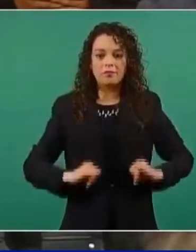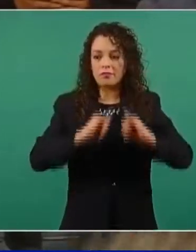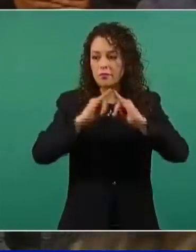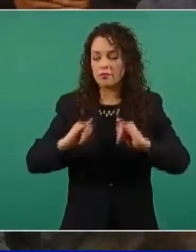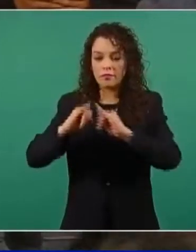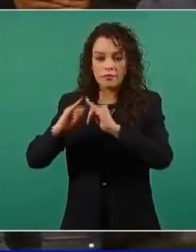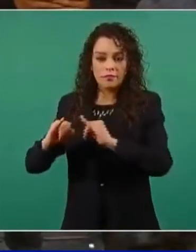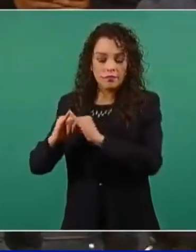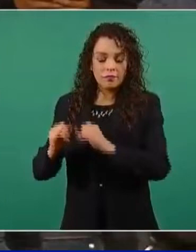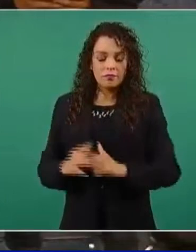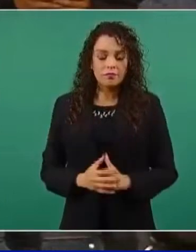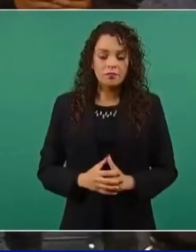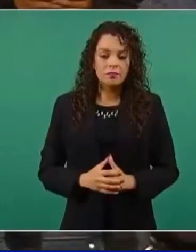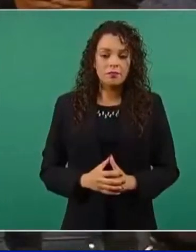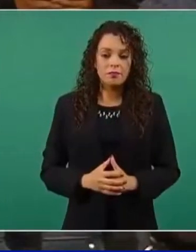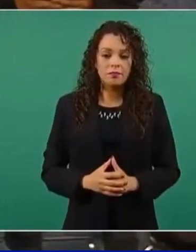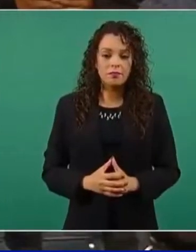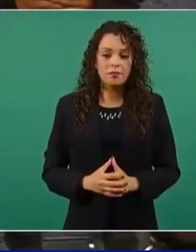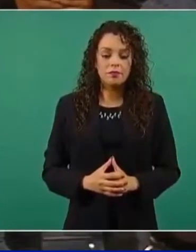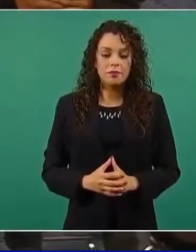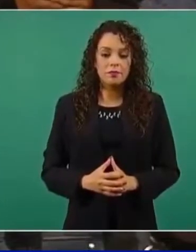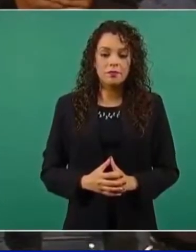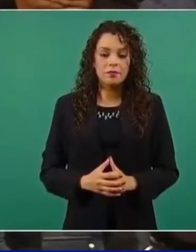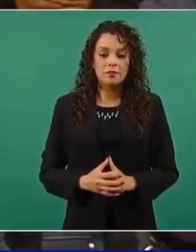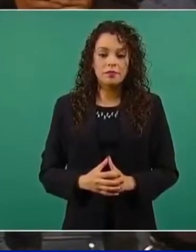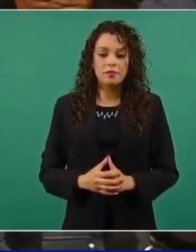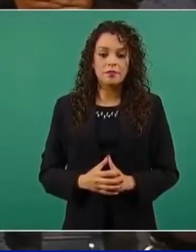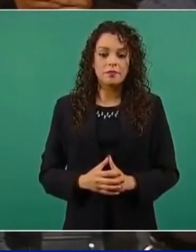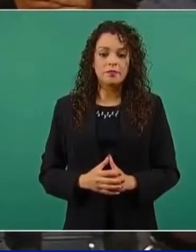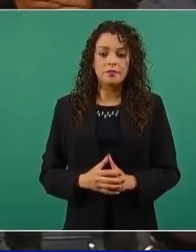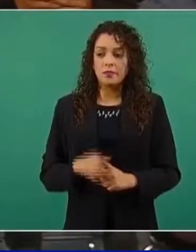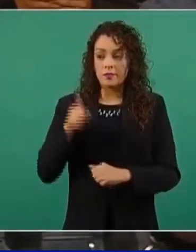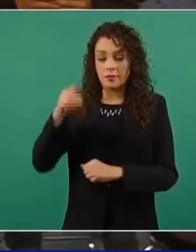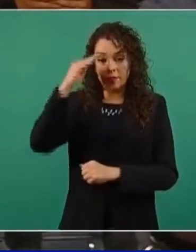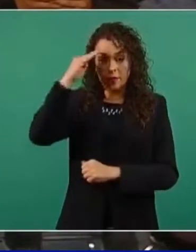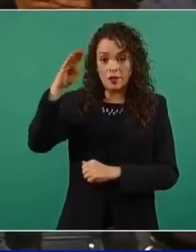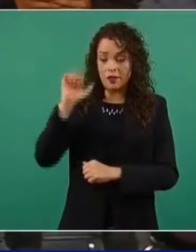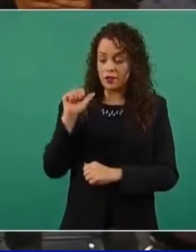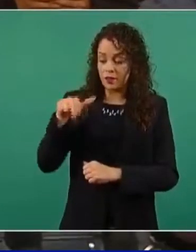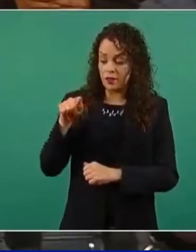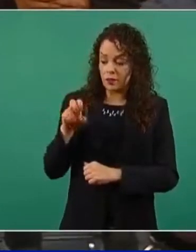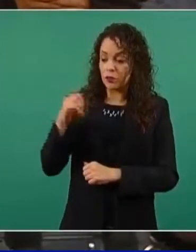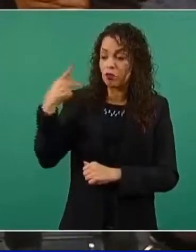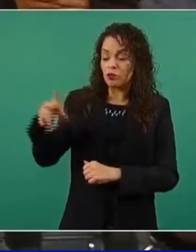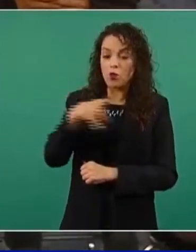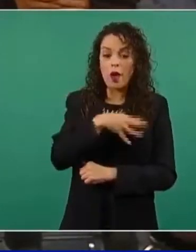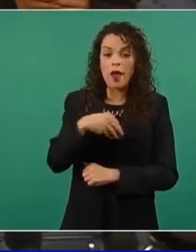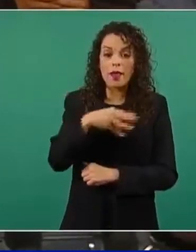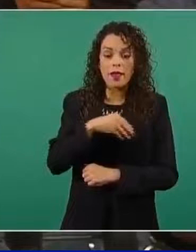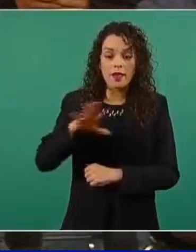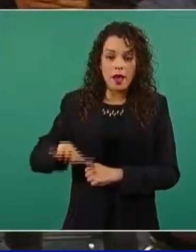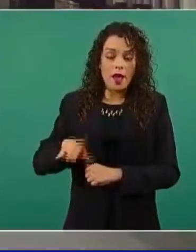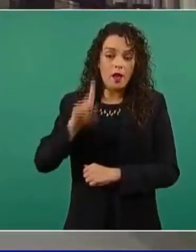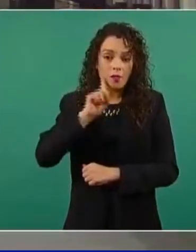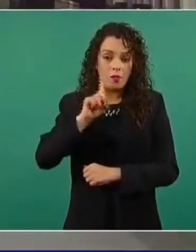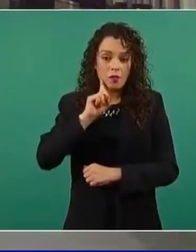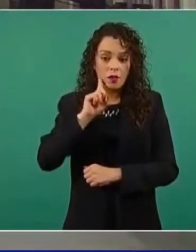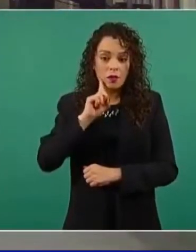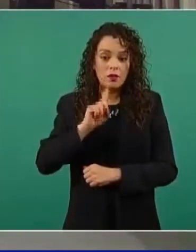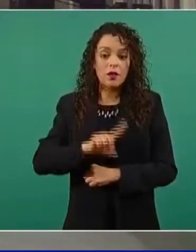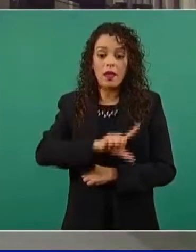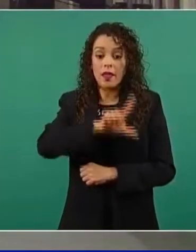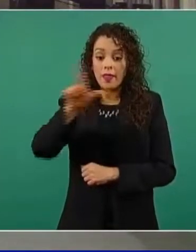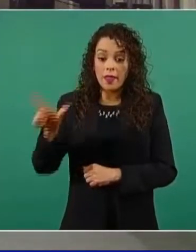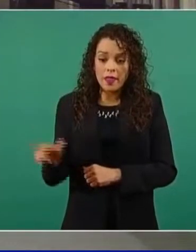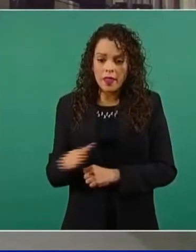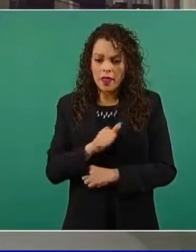instituciones, y pues el señor Antonio, la hija del señor Antonio, meses después nos